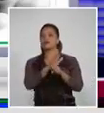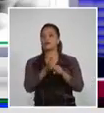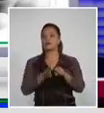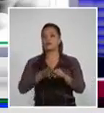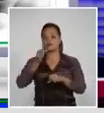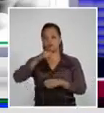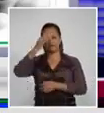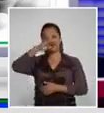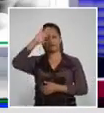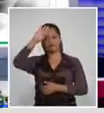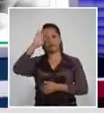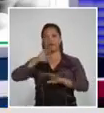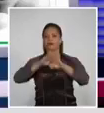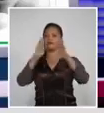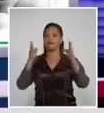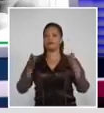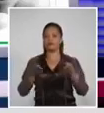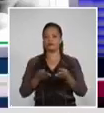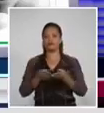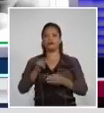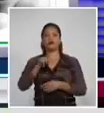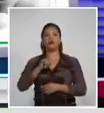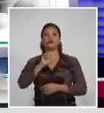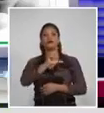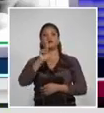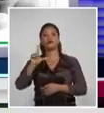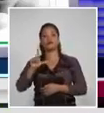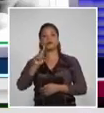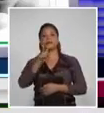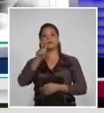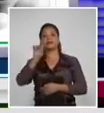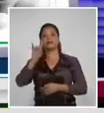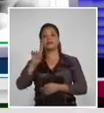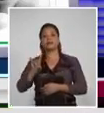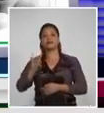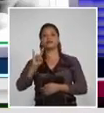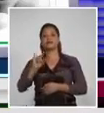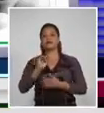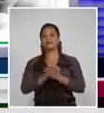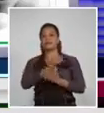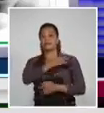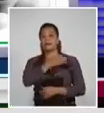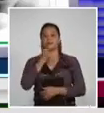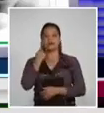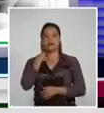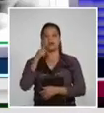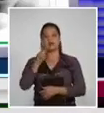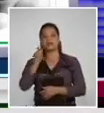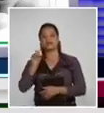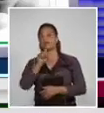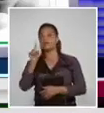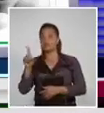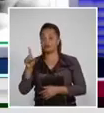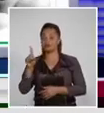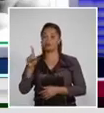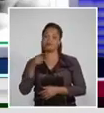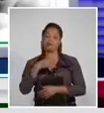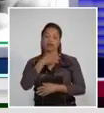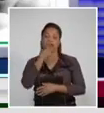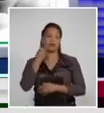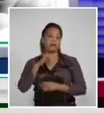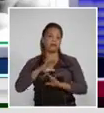en Cuba y el resto del mundo. Hoy es lunes 29 de marzo del año 2021, ya se va marzo, otra semana